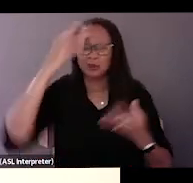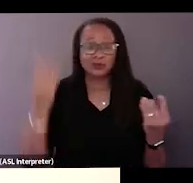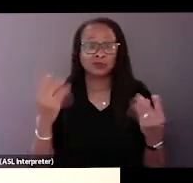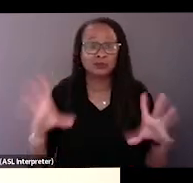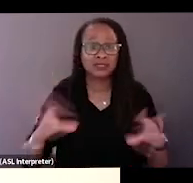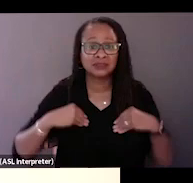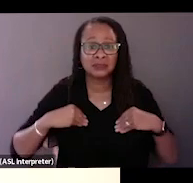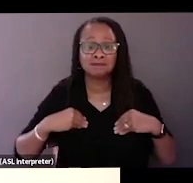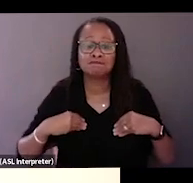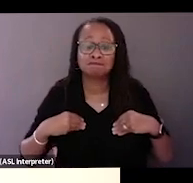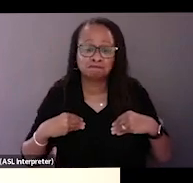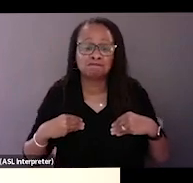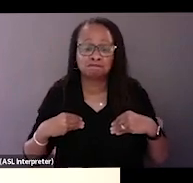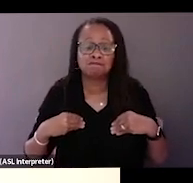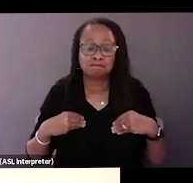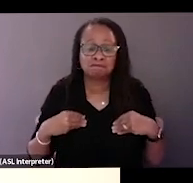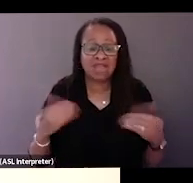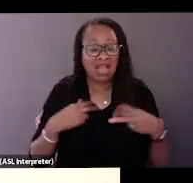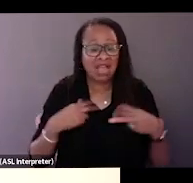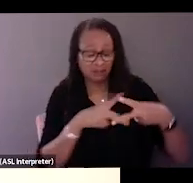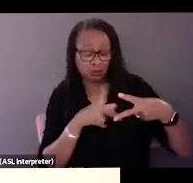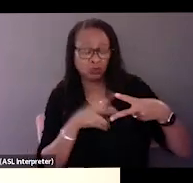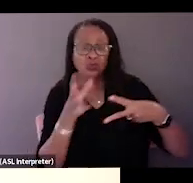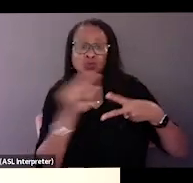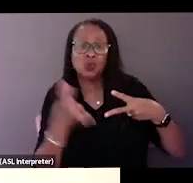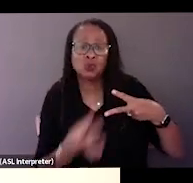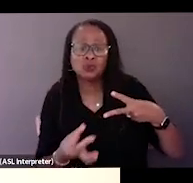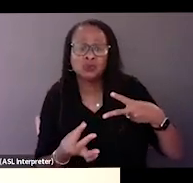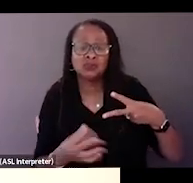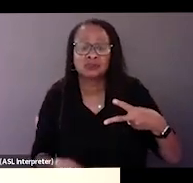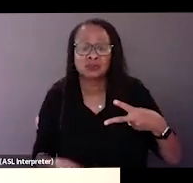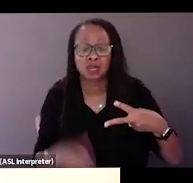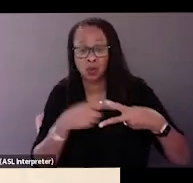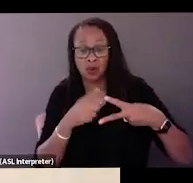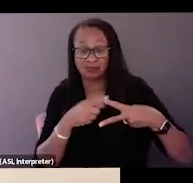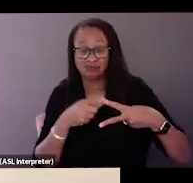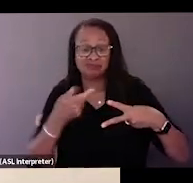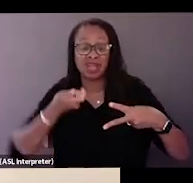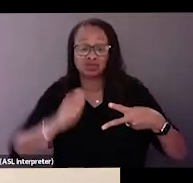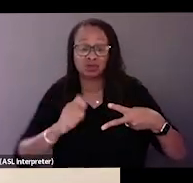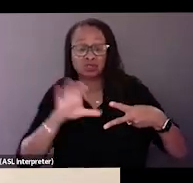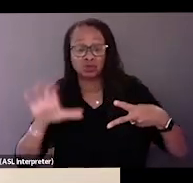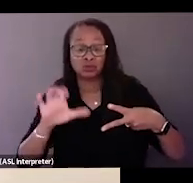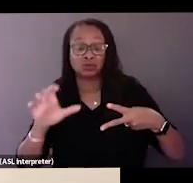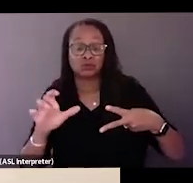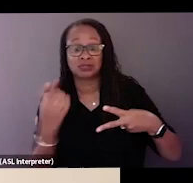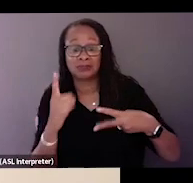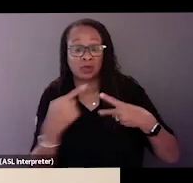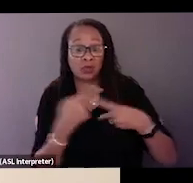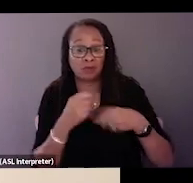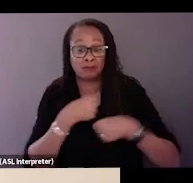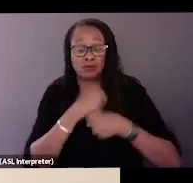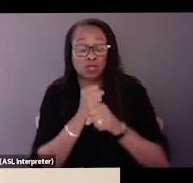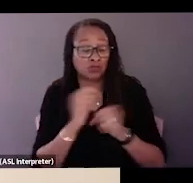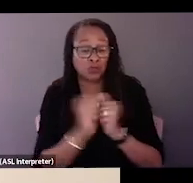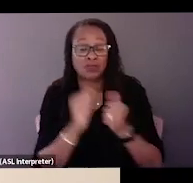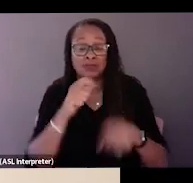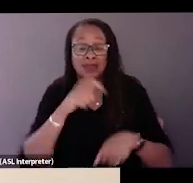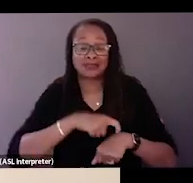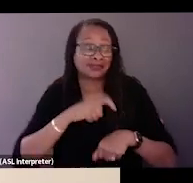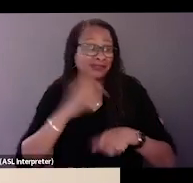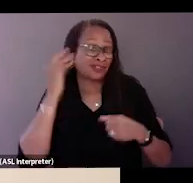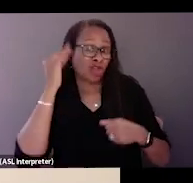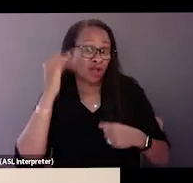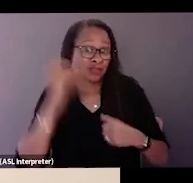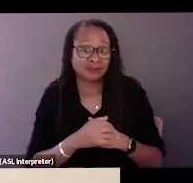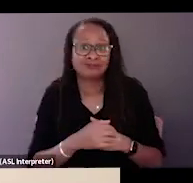trato de hacer algo productivo con estos pensamientos y a veces dejo de escuchar, pero empiezo a observar a